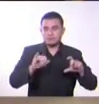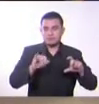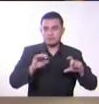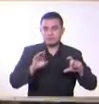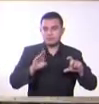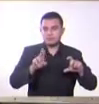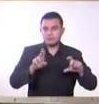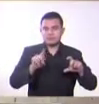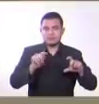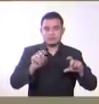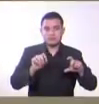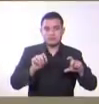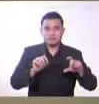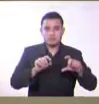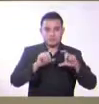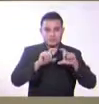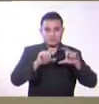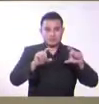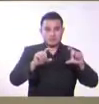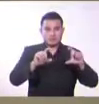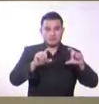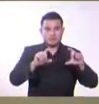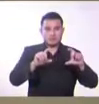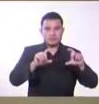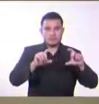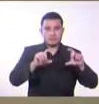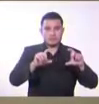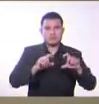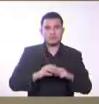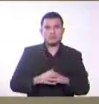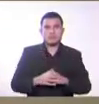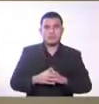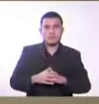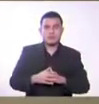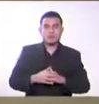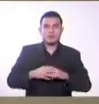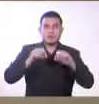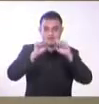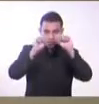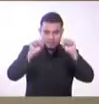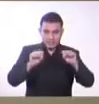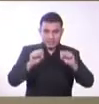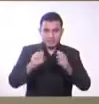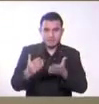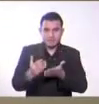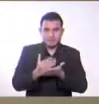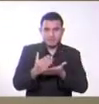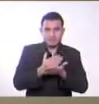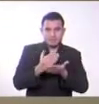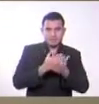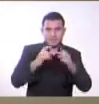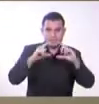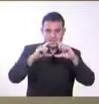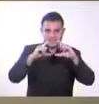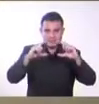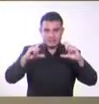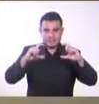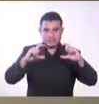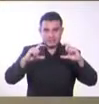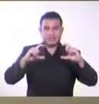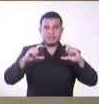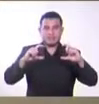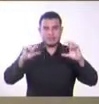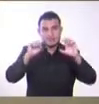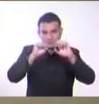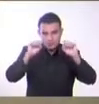vamos a colocar, Interesante. la vamos a colocar por acá abajo del sistema tributario. O sea, como bien lo indica el título, es un